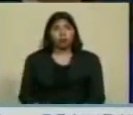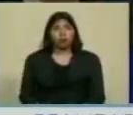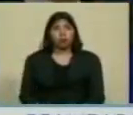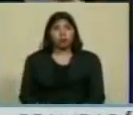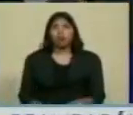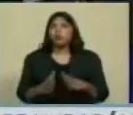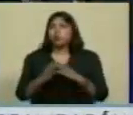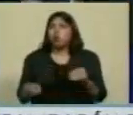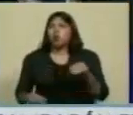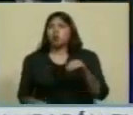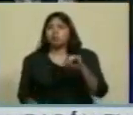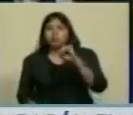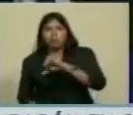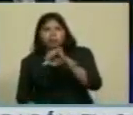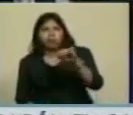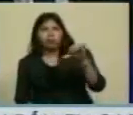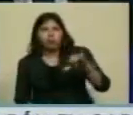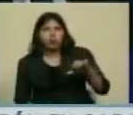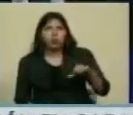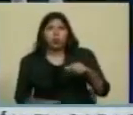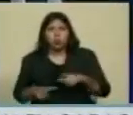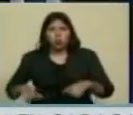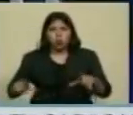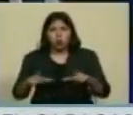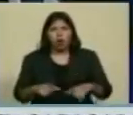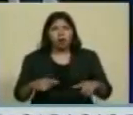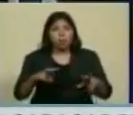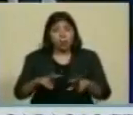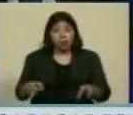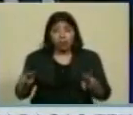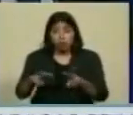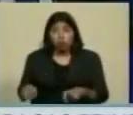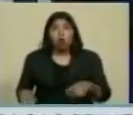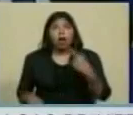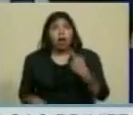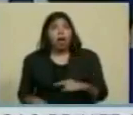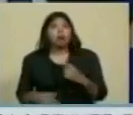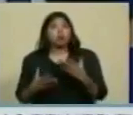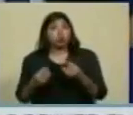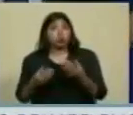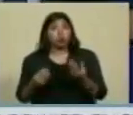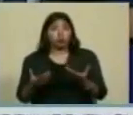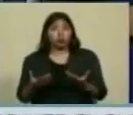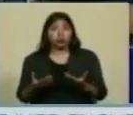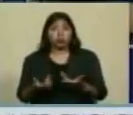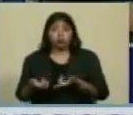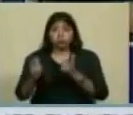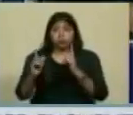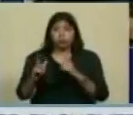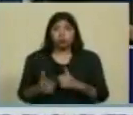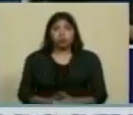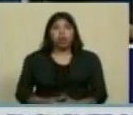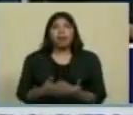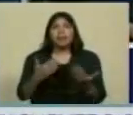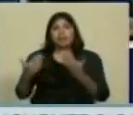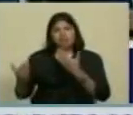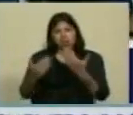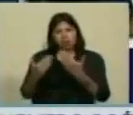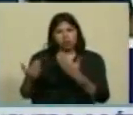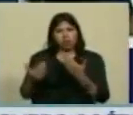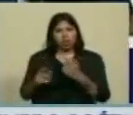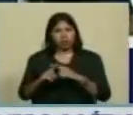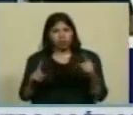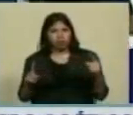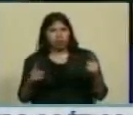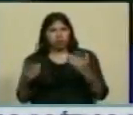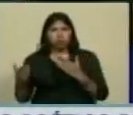investigación hay suficientes fórmulas desarrolladas que, a diferencia de algunos